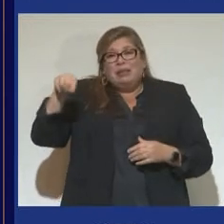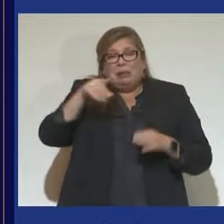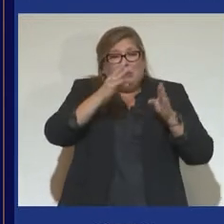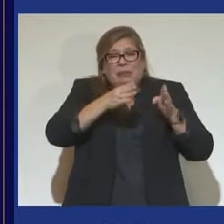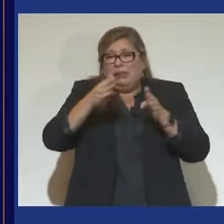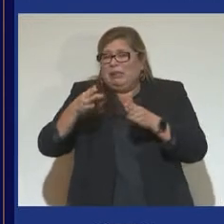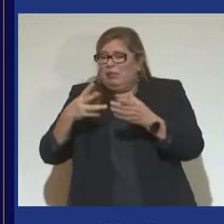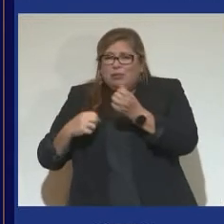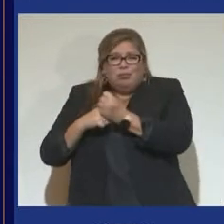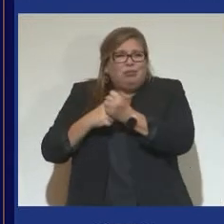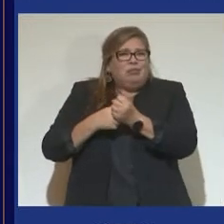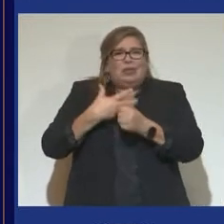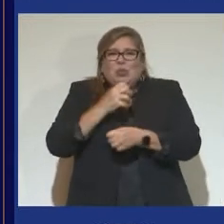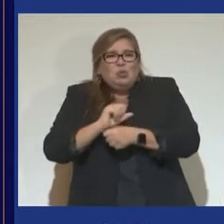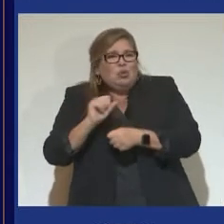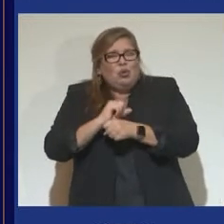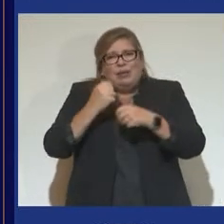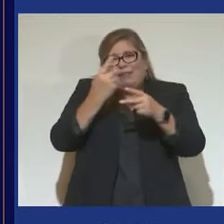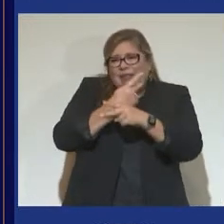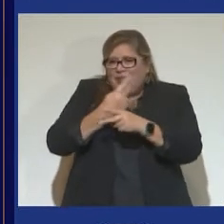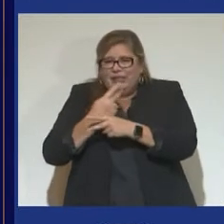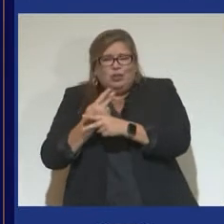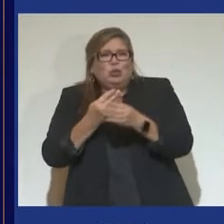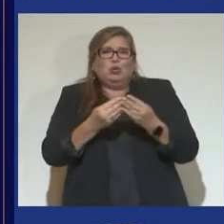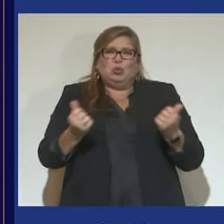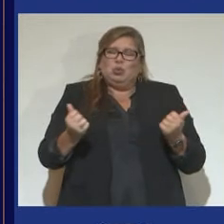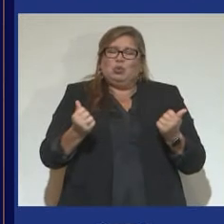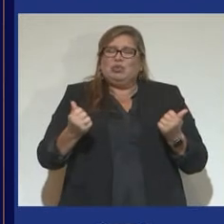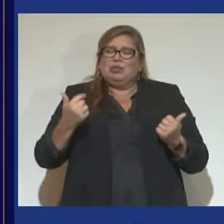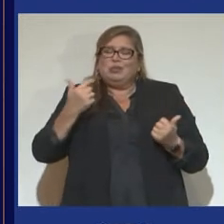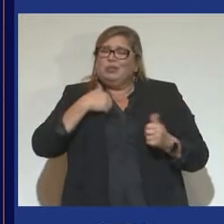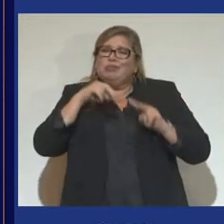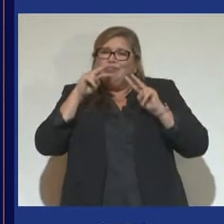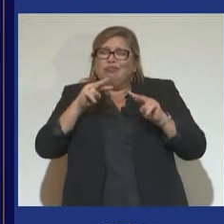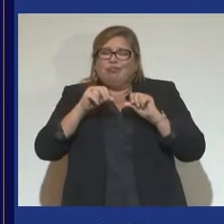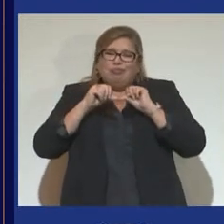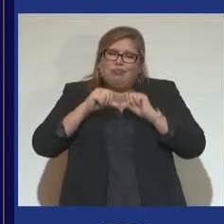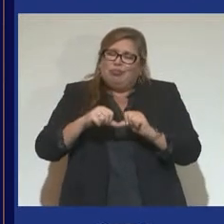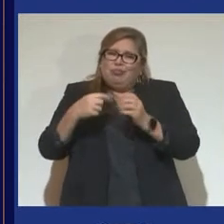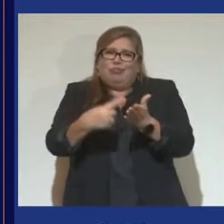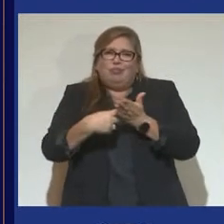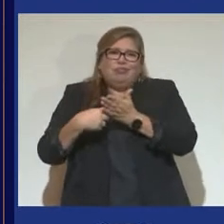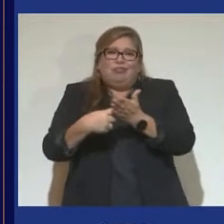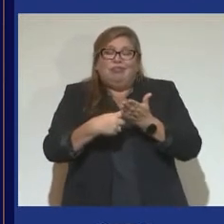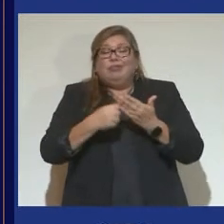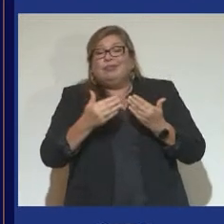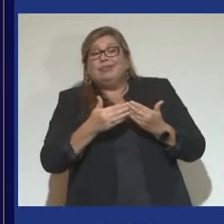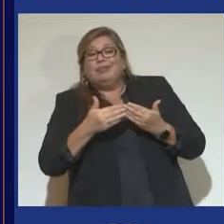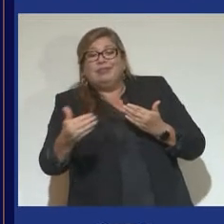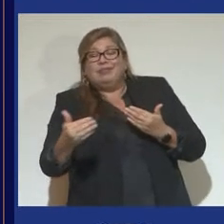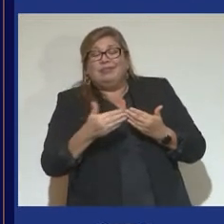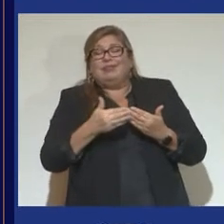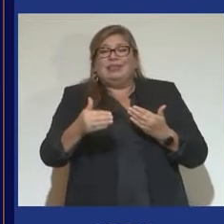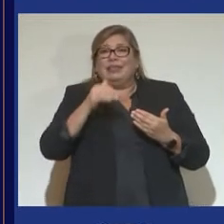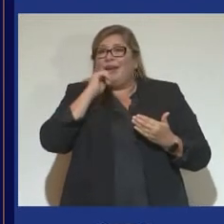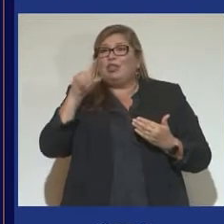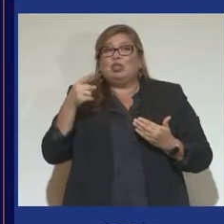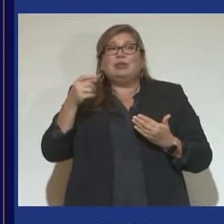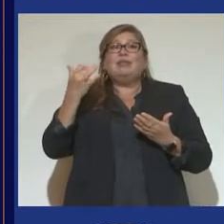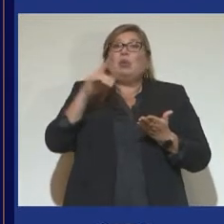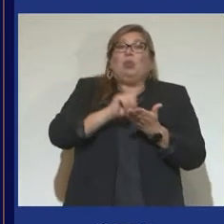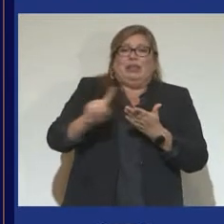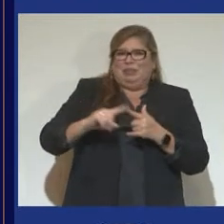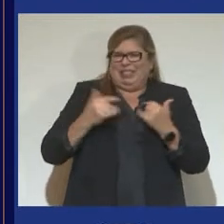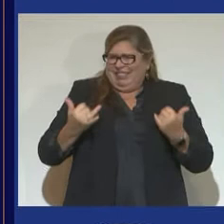también comprometida a esta causa trabajando sobre tiempo y esperamos ver los resultados en los próximos días no semanas